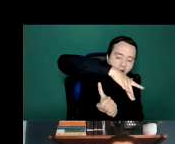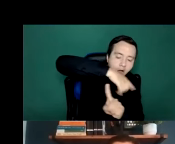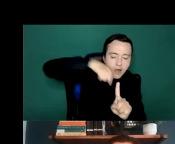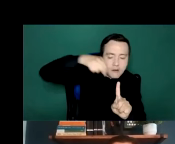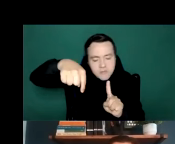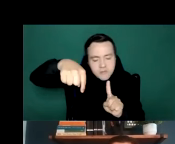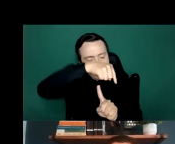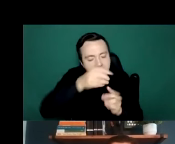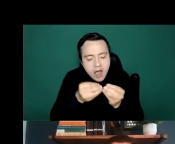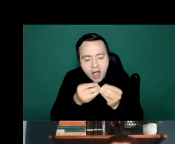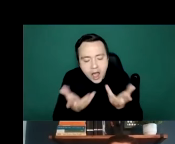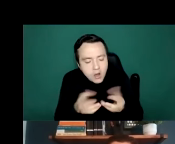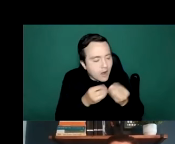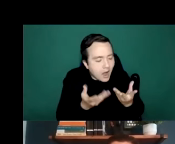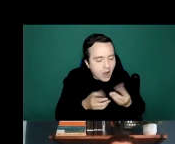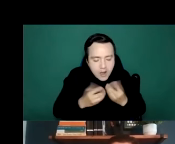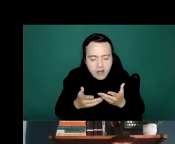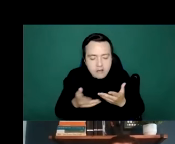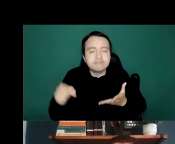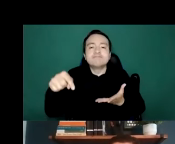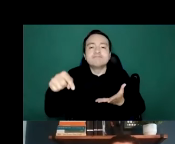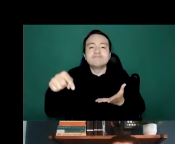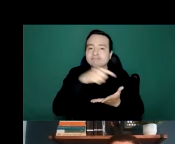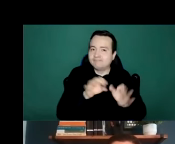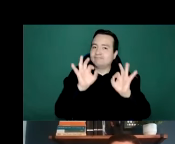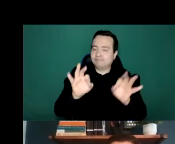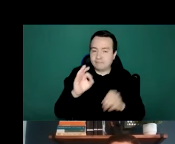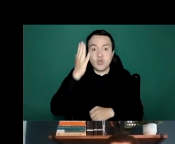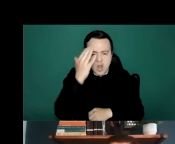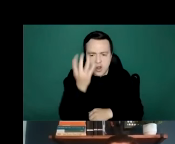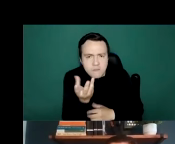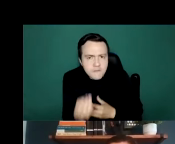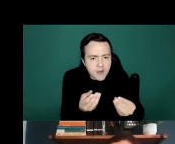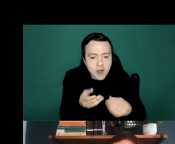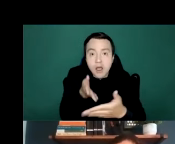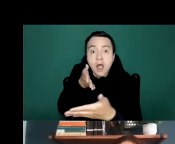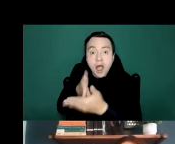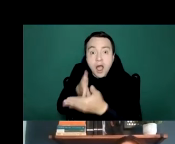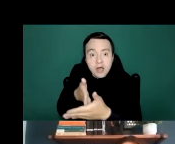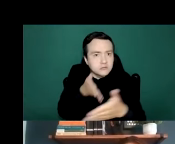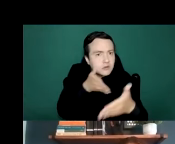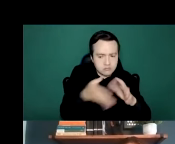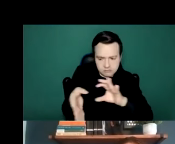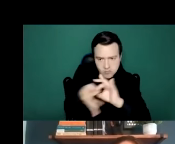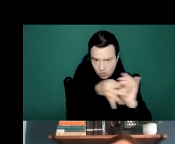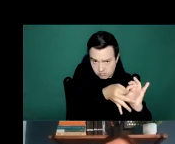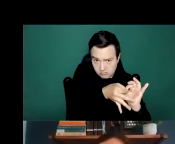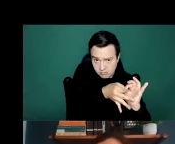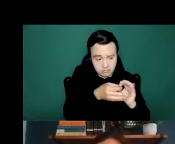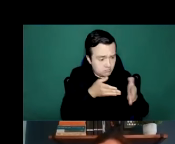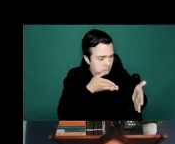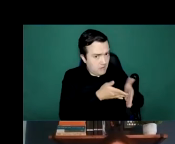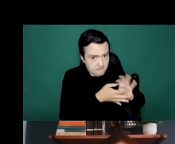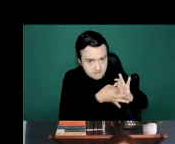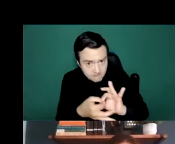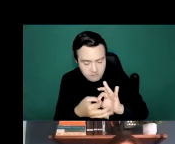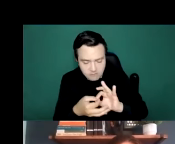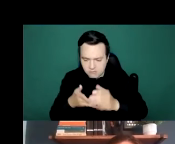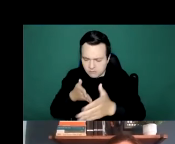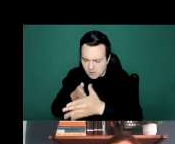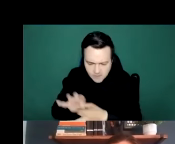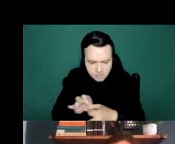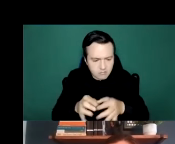profundidad cuál es la interseccionalidad que existe entre las diferentes barreras de acceso que experimentan los diversos grupos de la población.